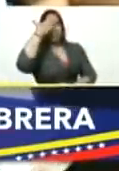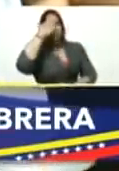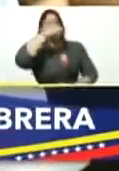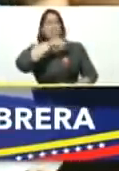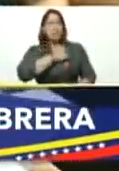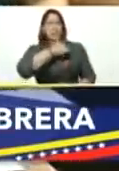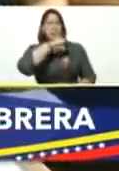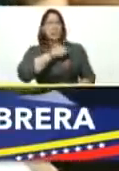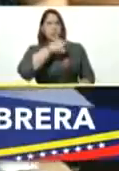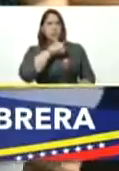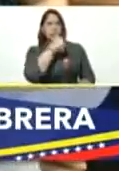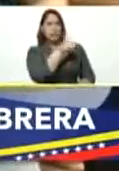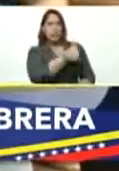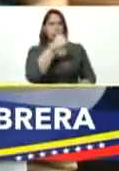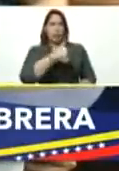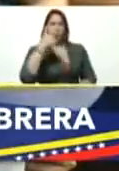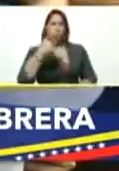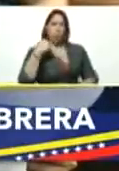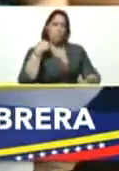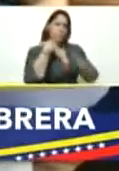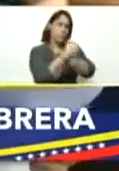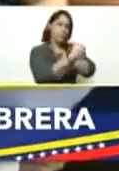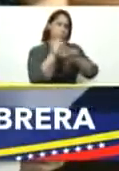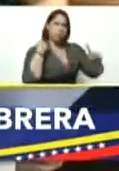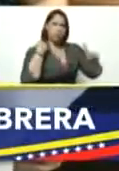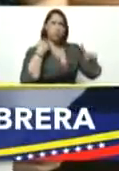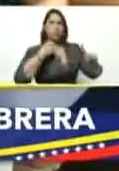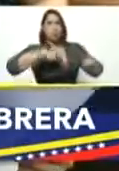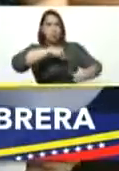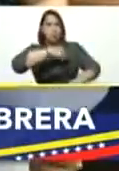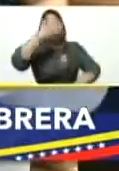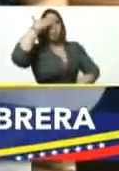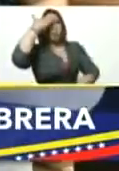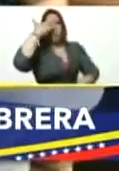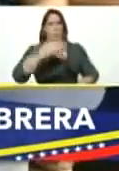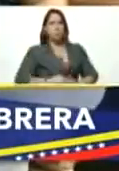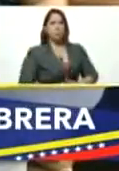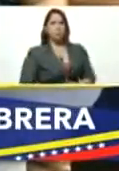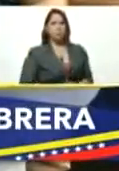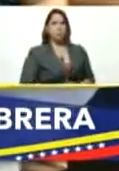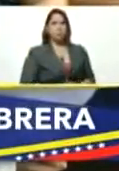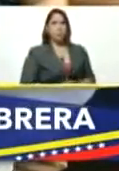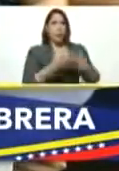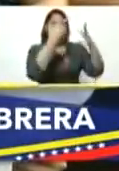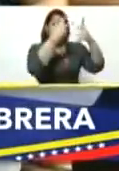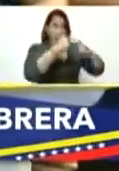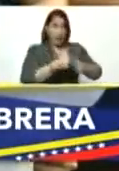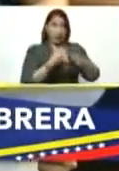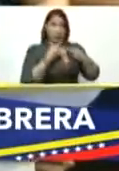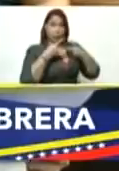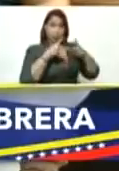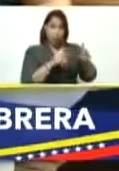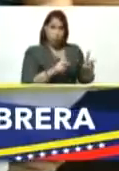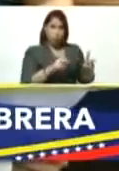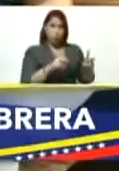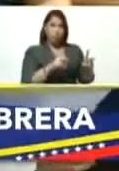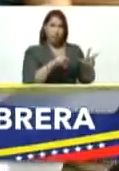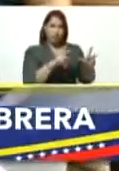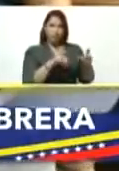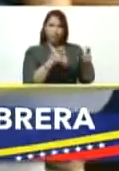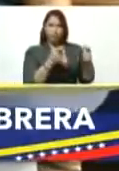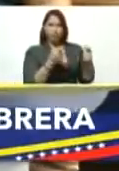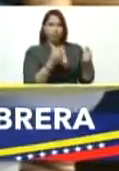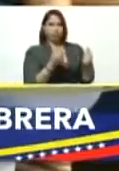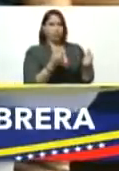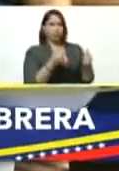cada uno de los embates y sabemos sobre todo en la administración pública que los salarios y